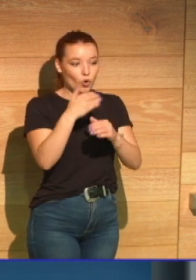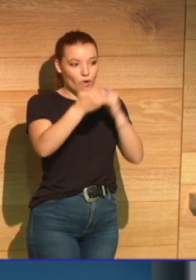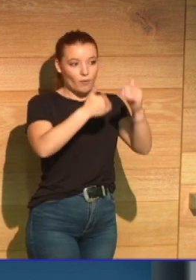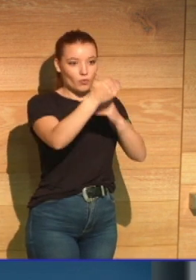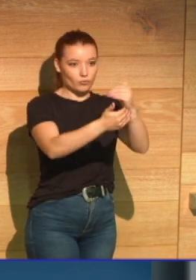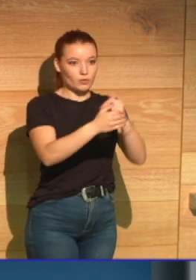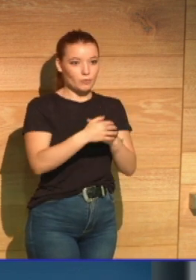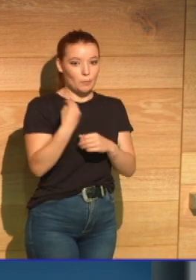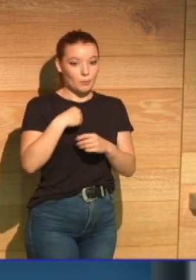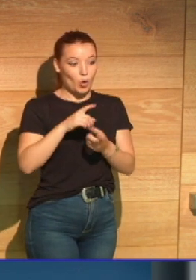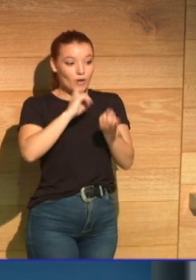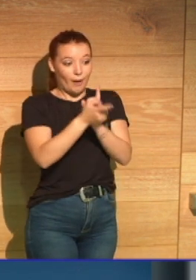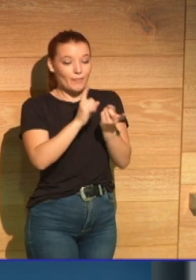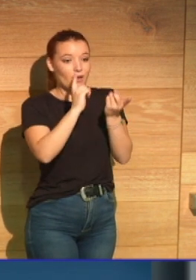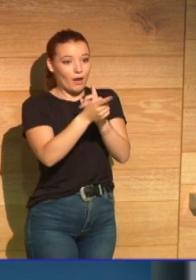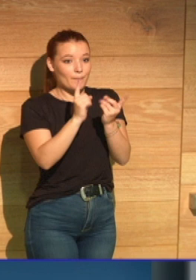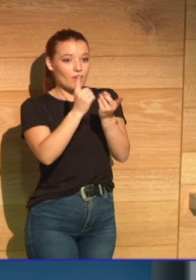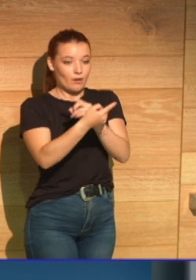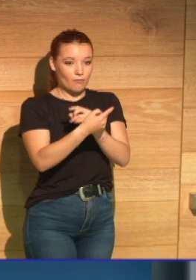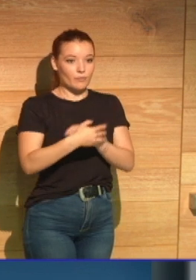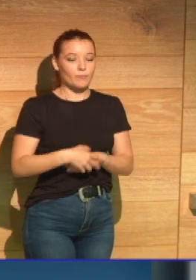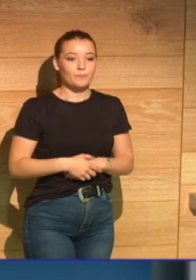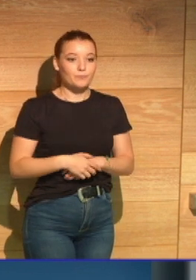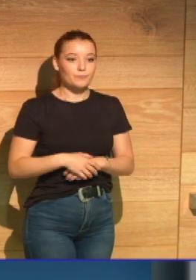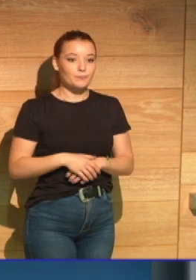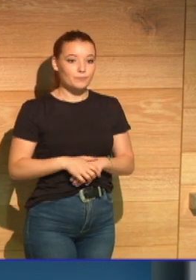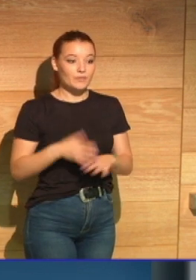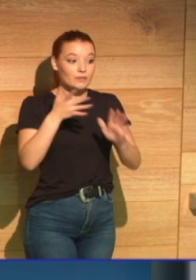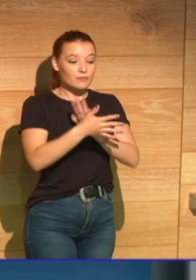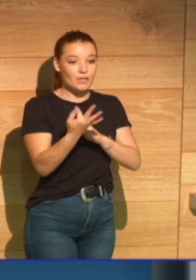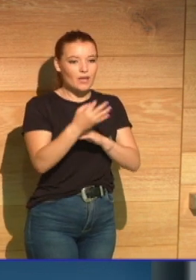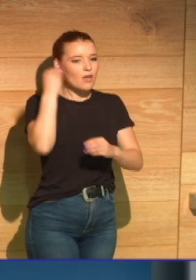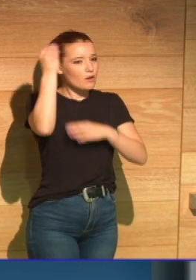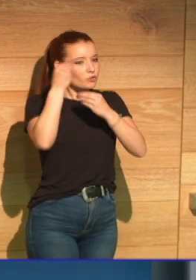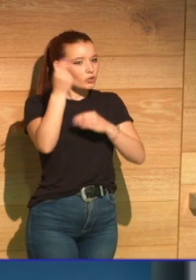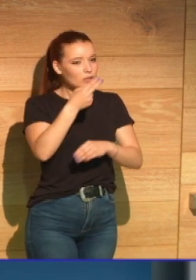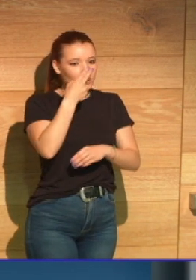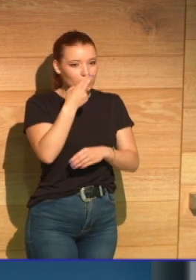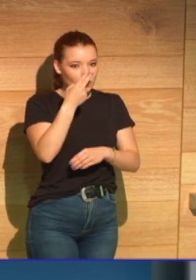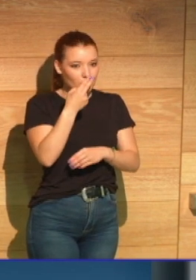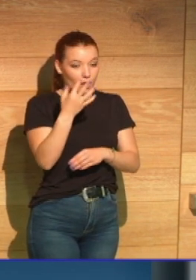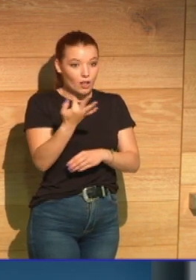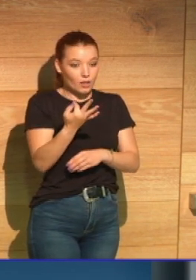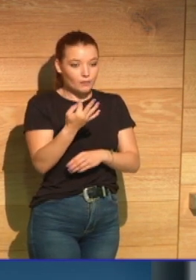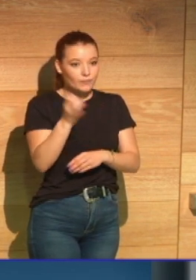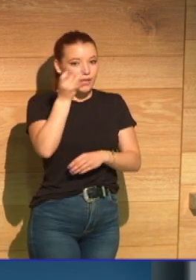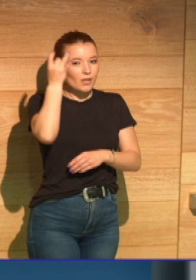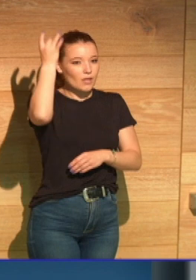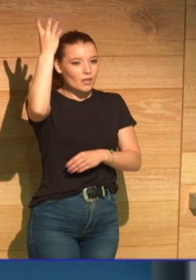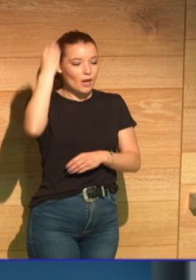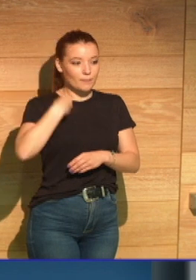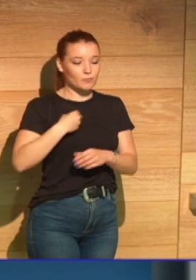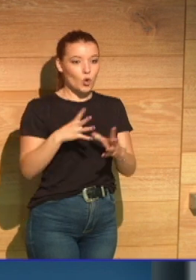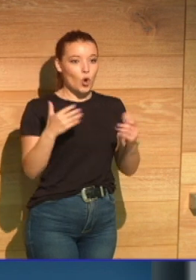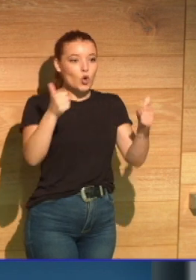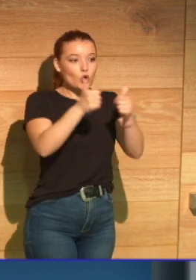manos por las que va pasando y que propone una reflexión muy interesante sobre la idea de coautoría, por ejemplo, en el